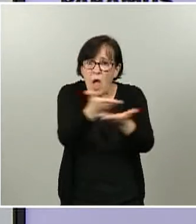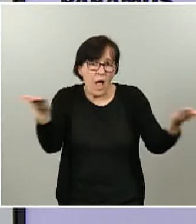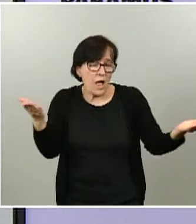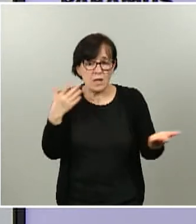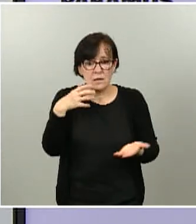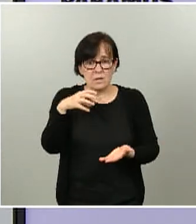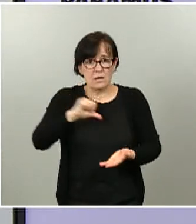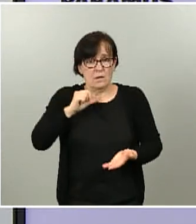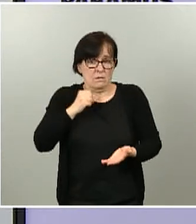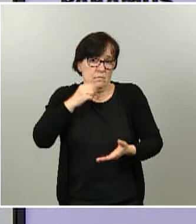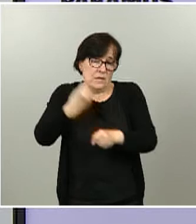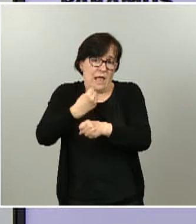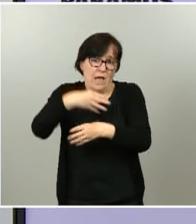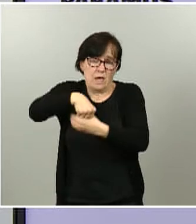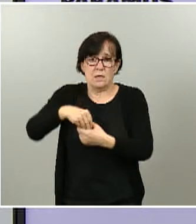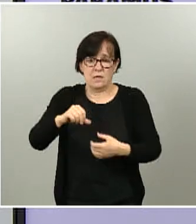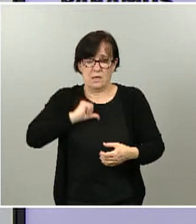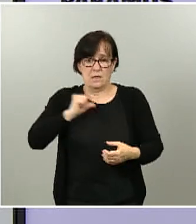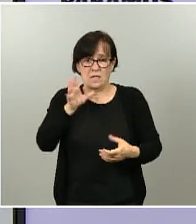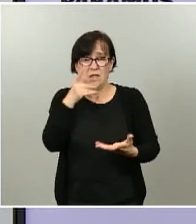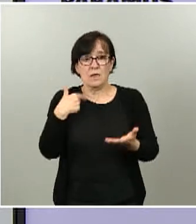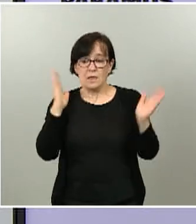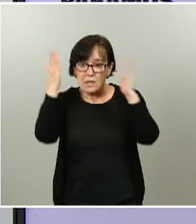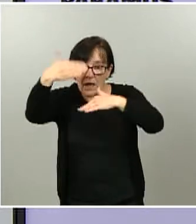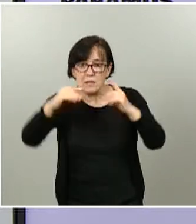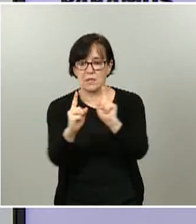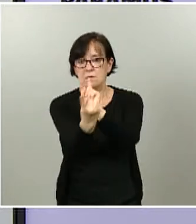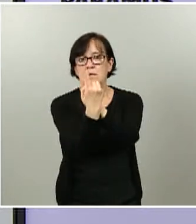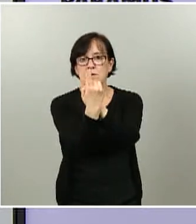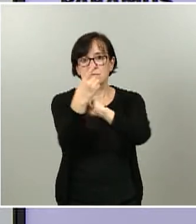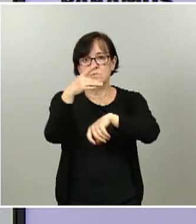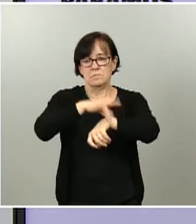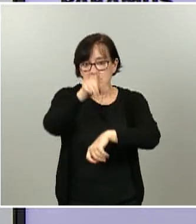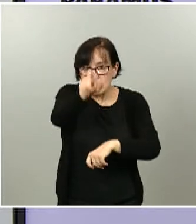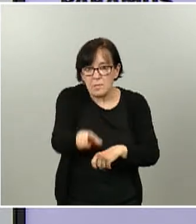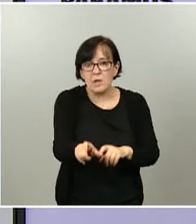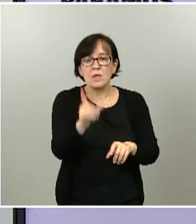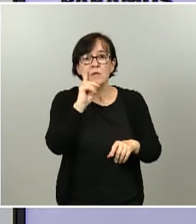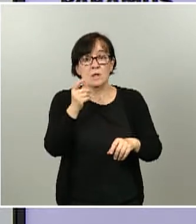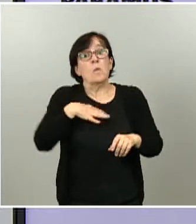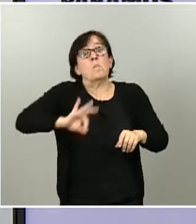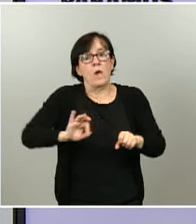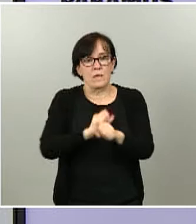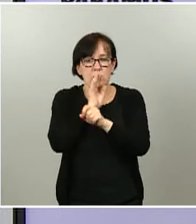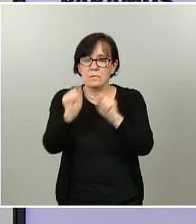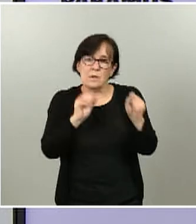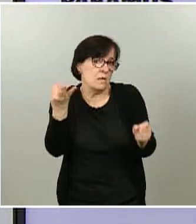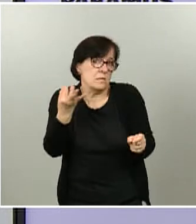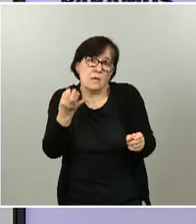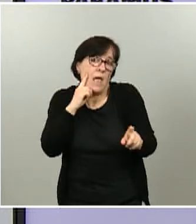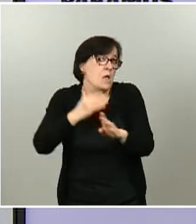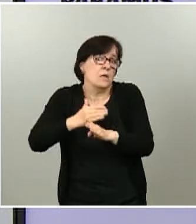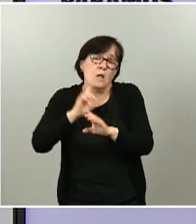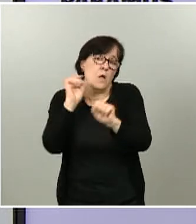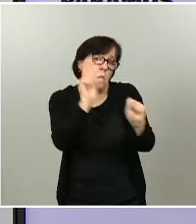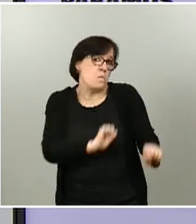las personas que atiendan a posibles pacientes de COVID-19, pues tienen que tener todos el mismo nivel de protección. Como sabe, desde